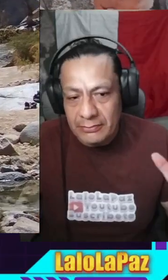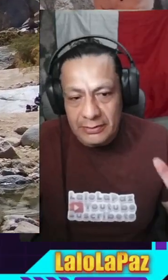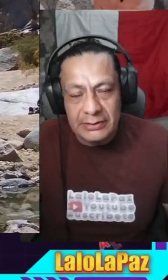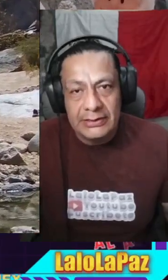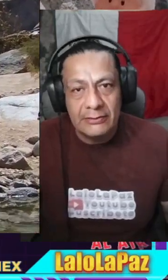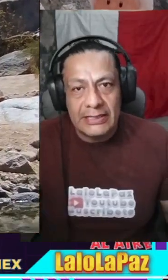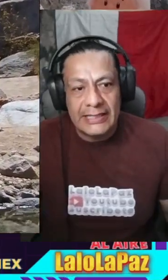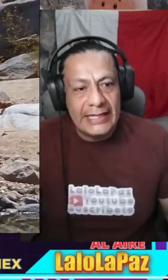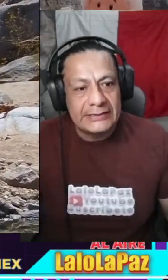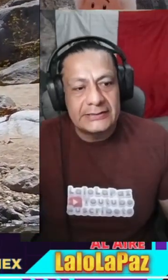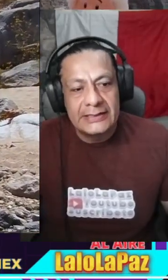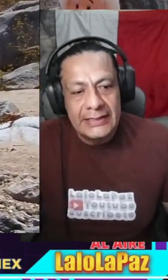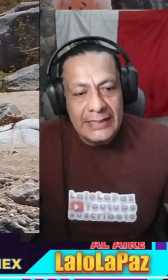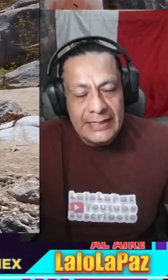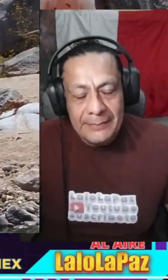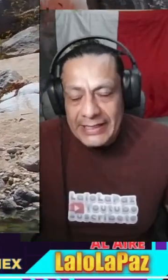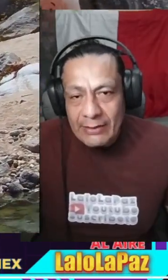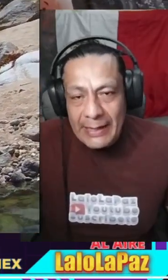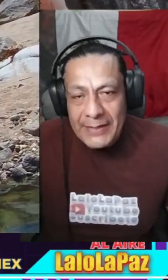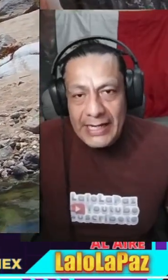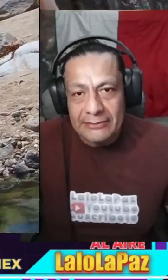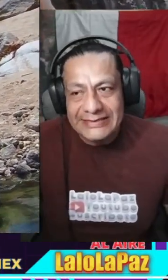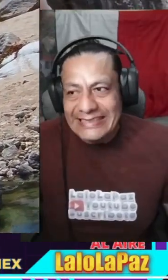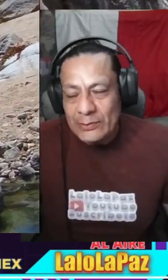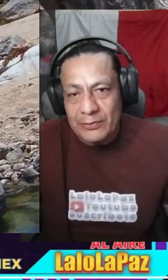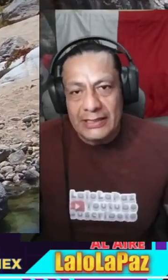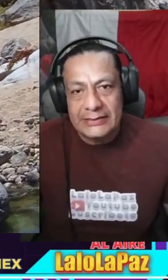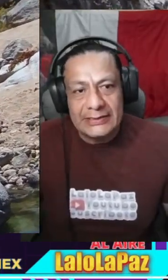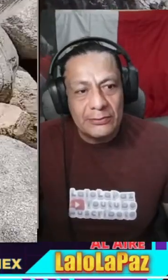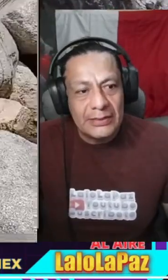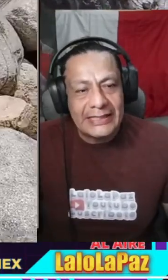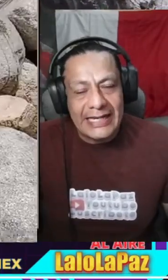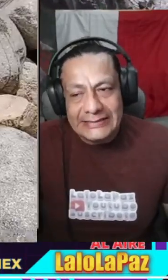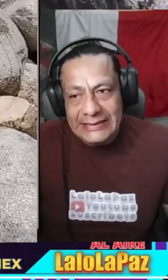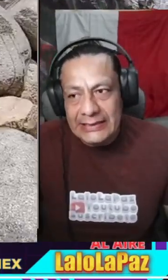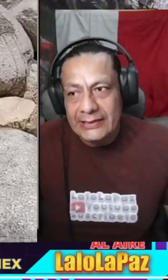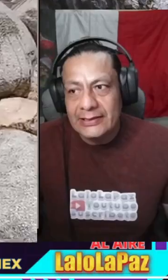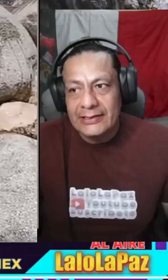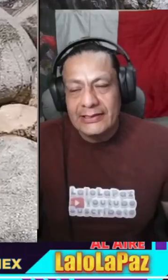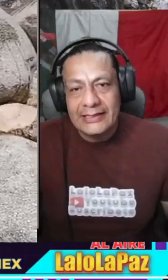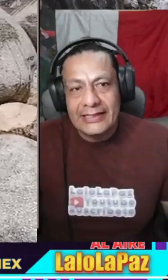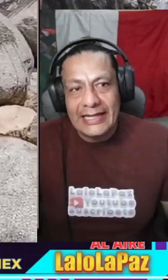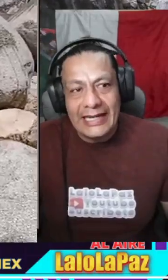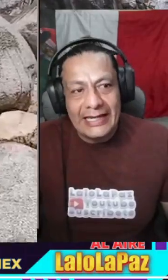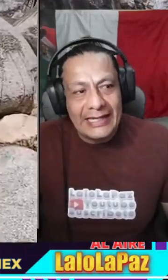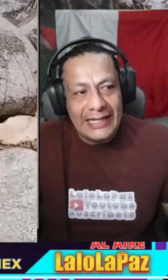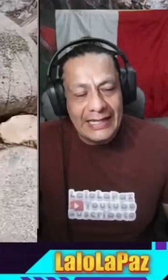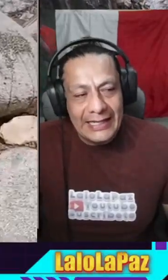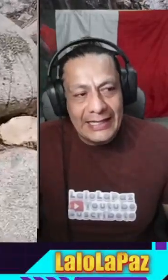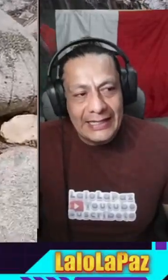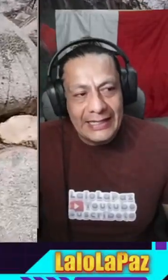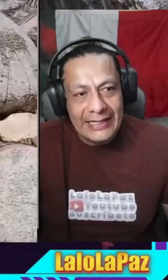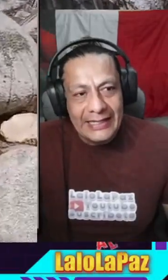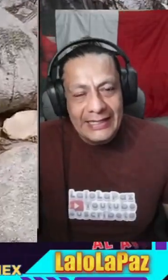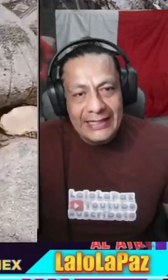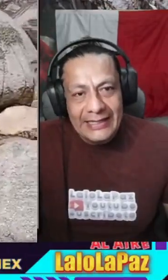por lo que quieras. México ha cambiado, sin duda, tan así